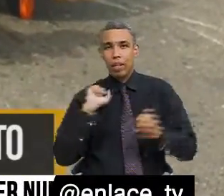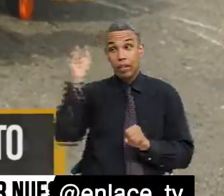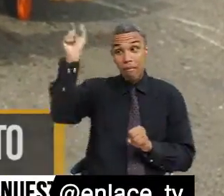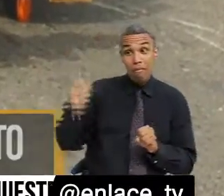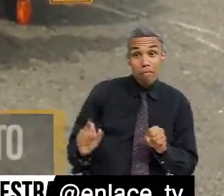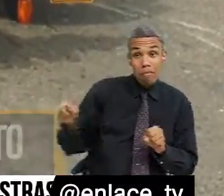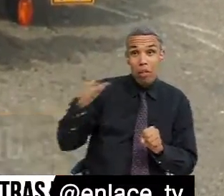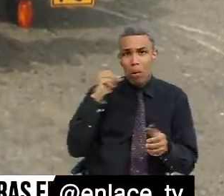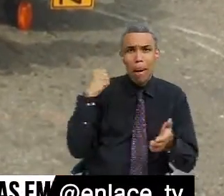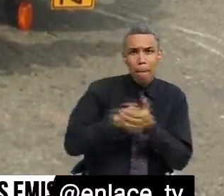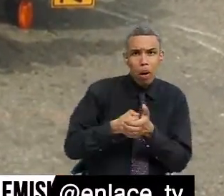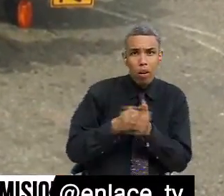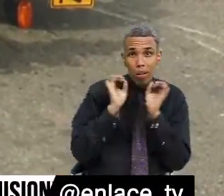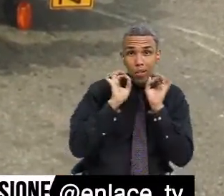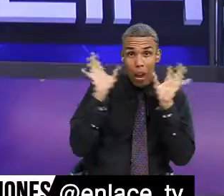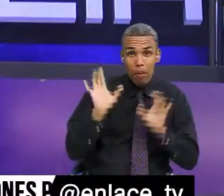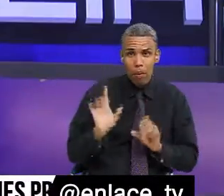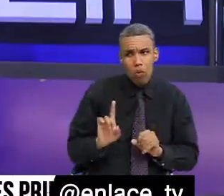recupera satisfactoriamente.